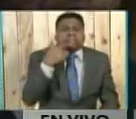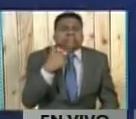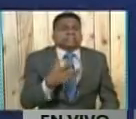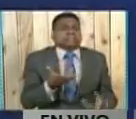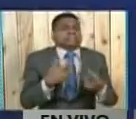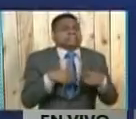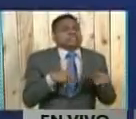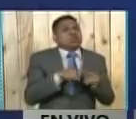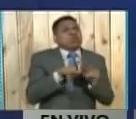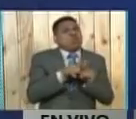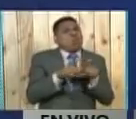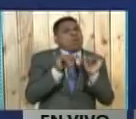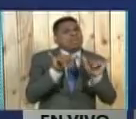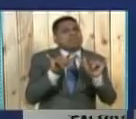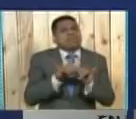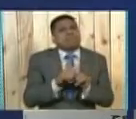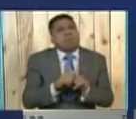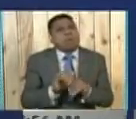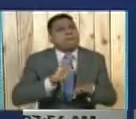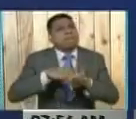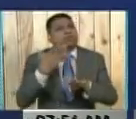del planeta Tierra hoy por hoy.